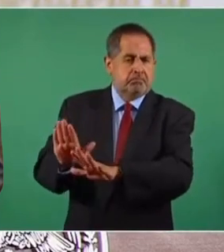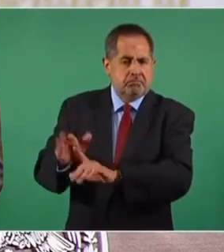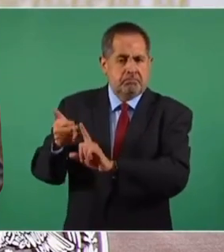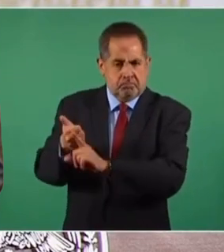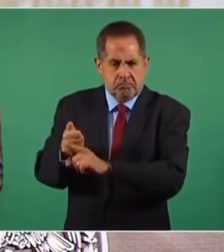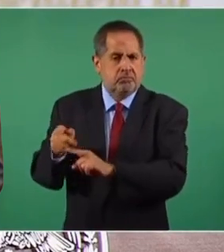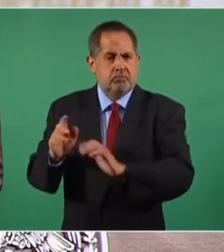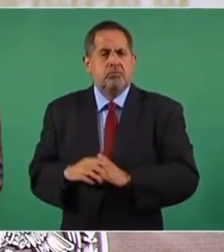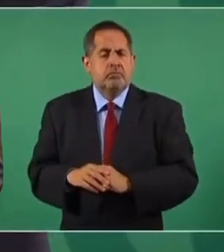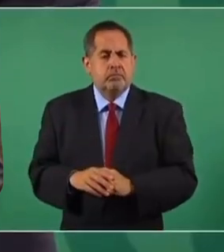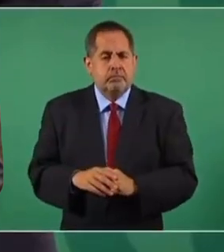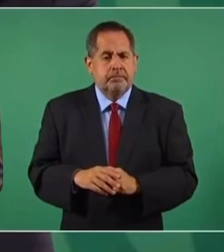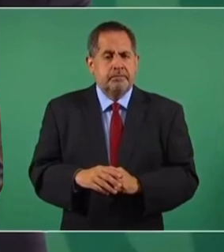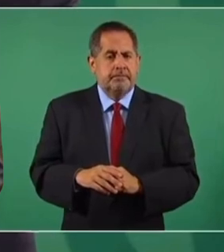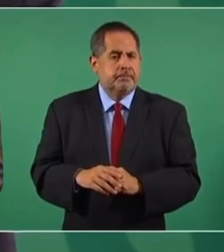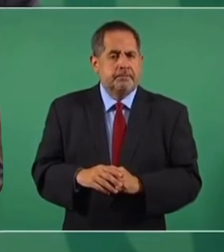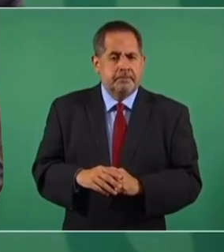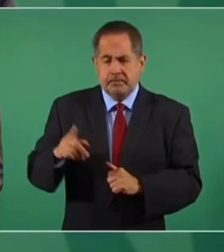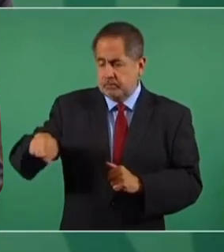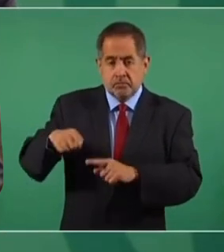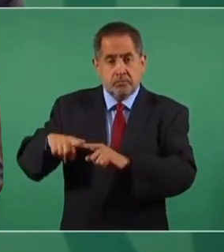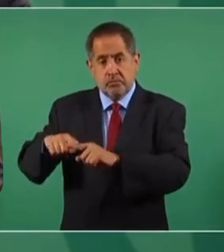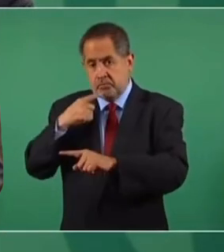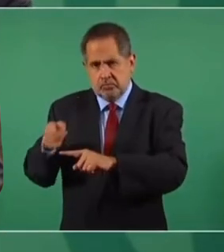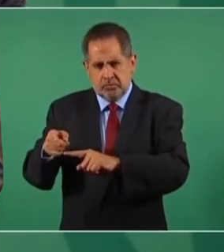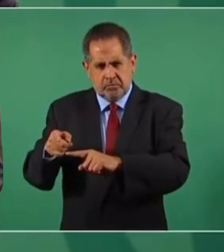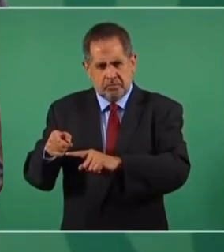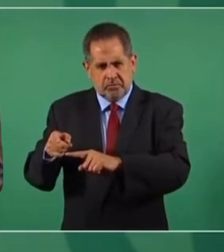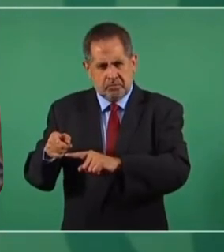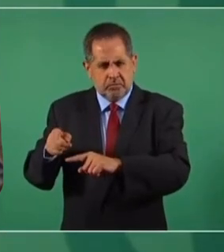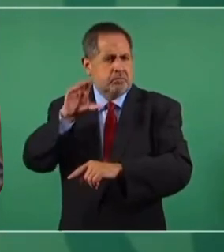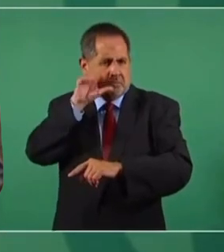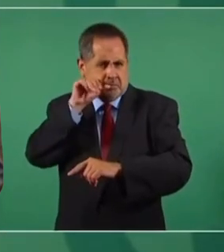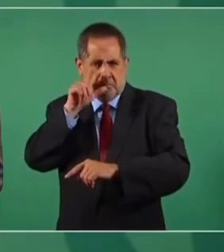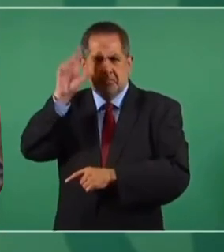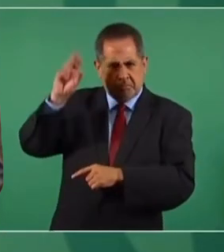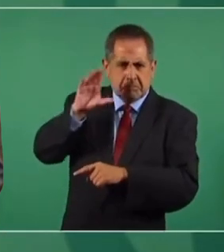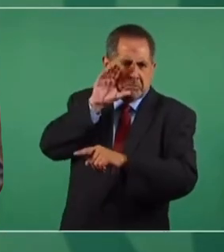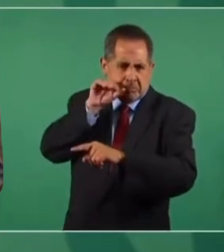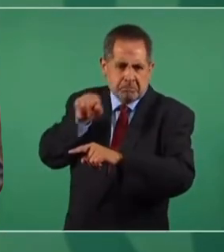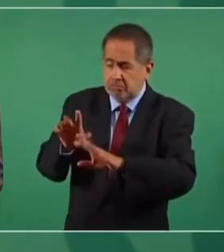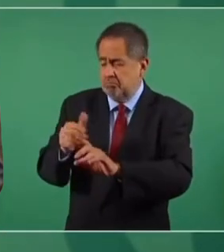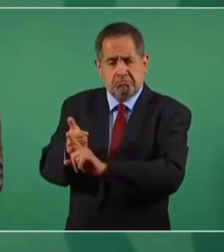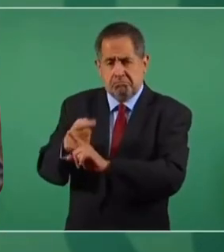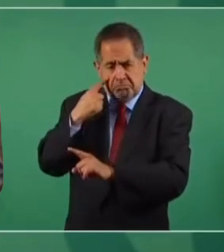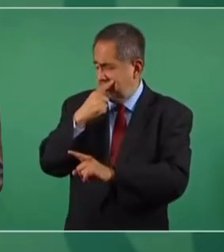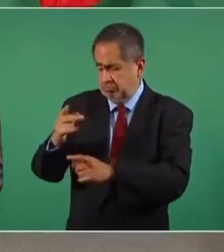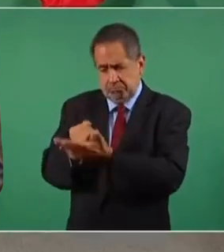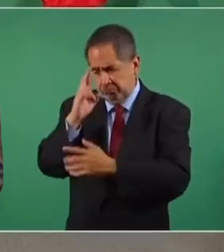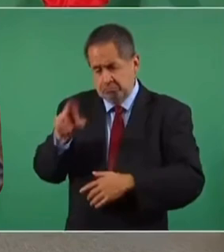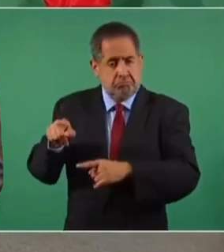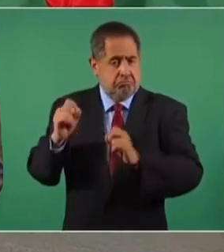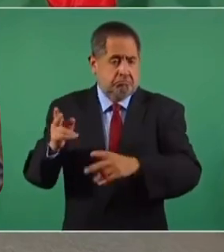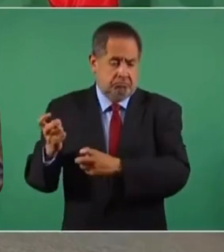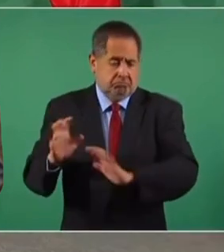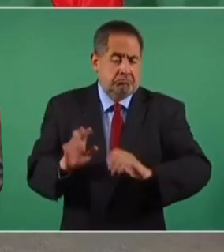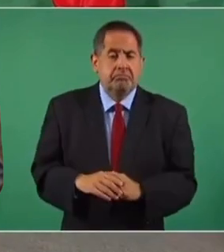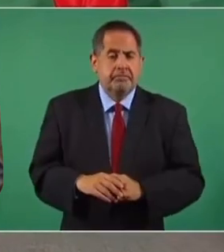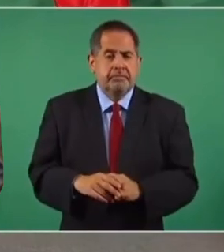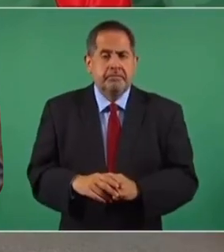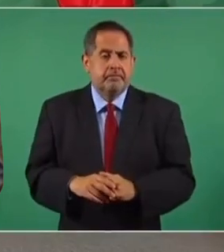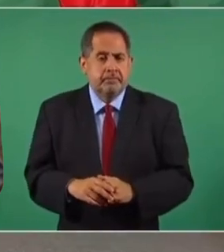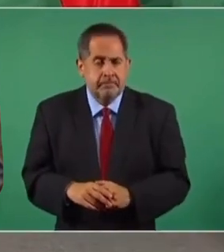que se tiene semáforo naranja. Y eso es lo